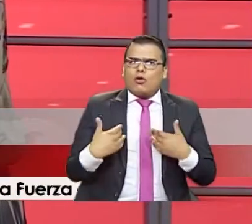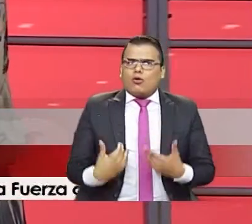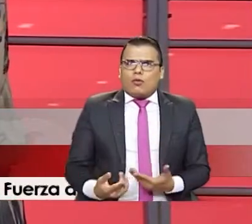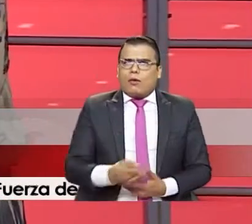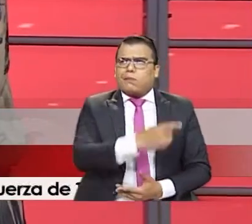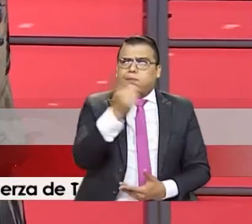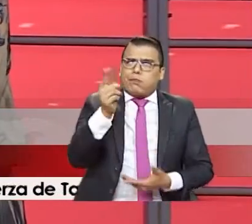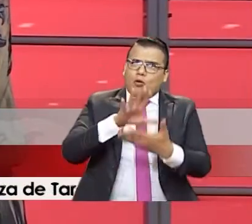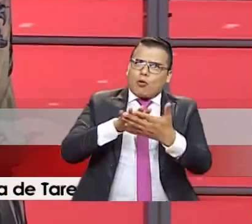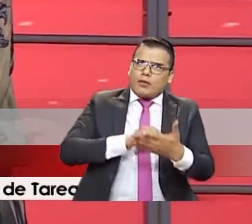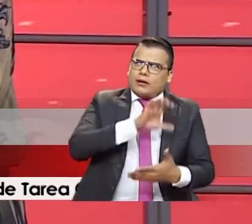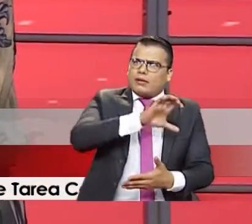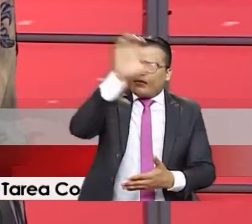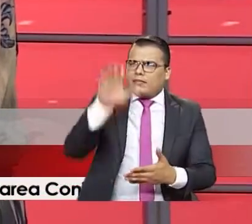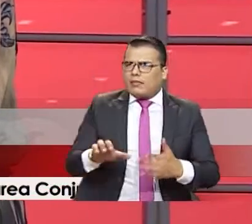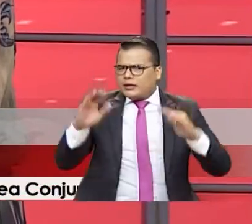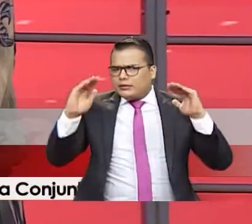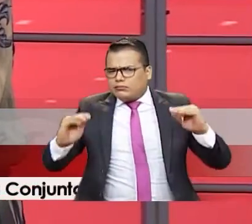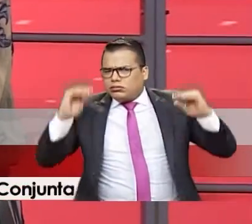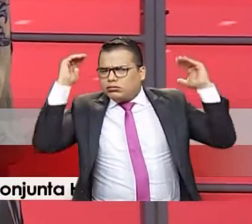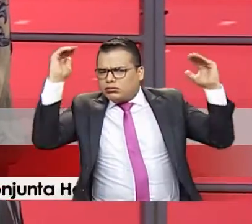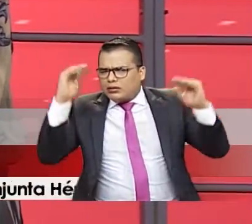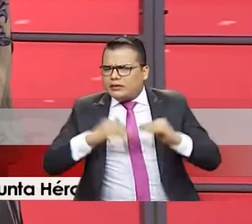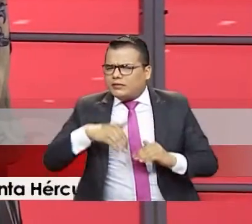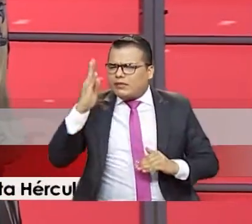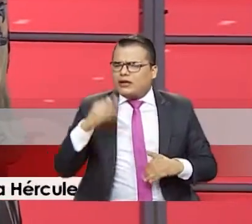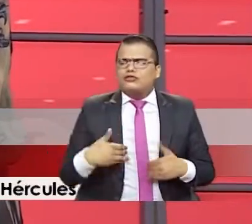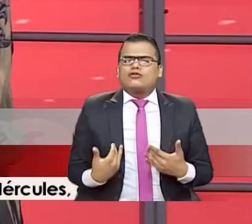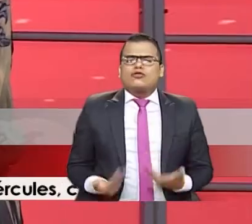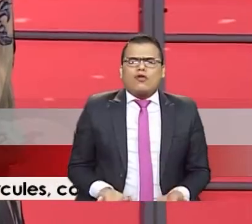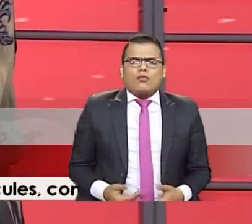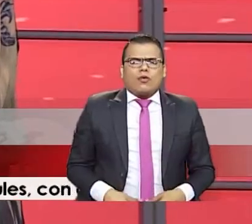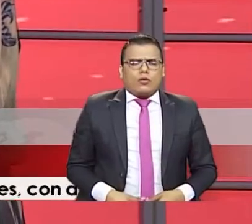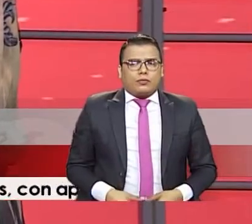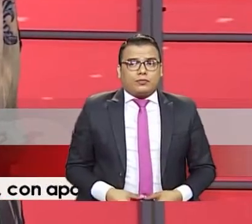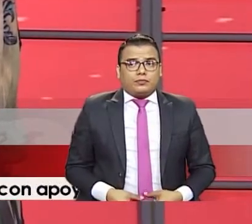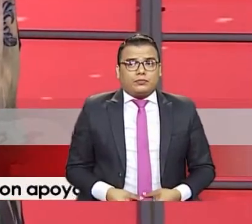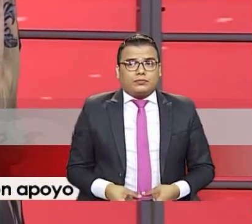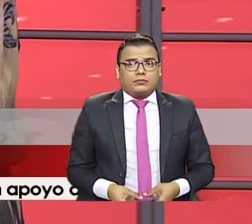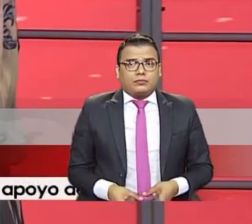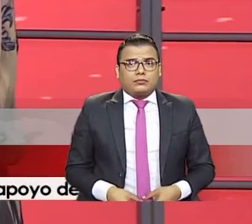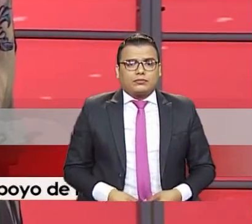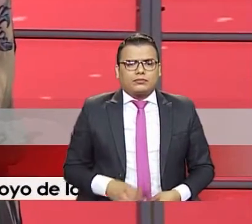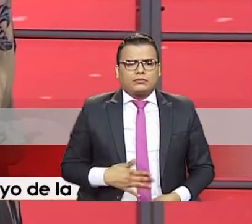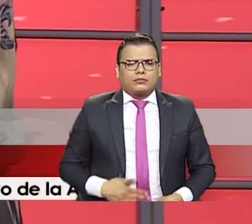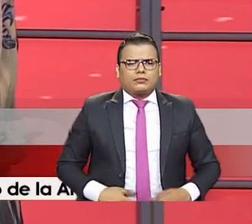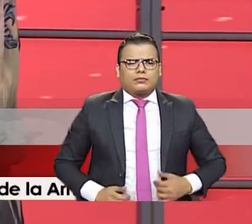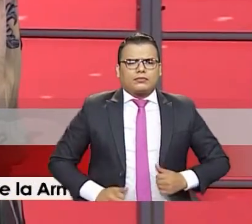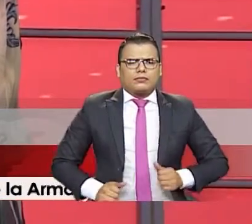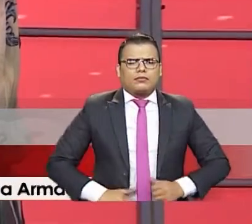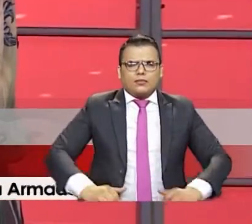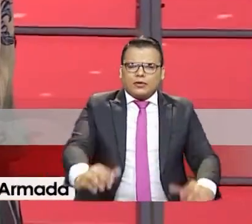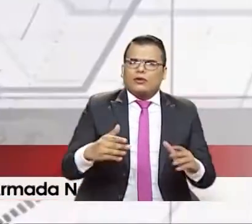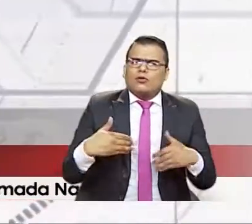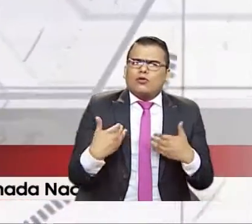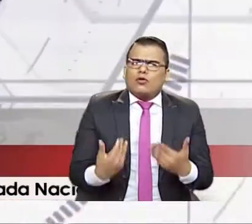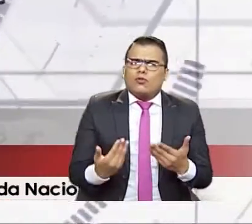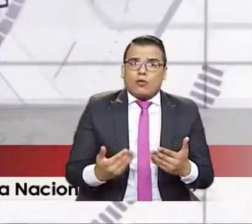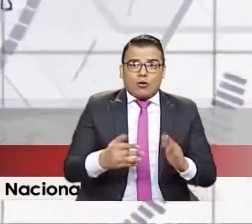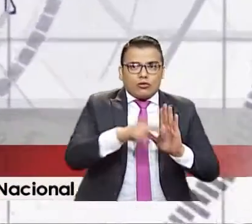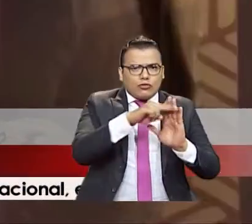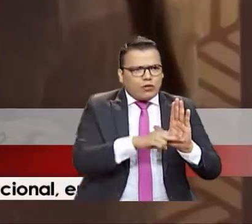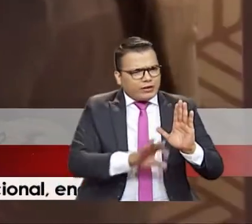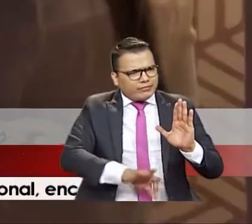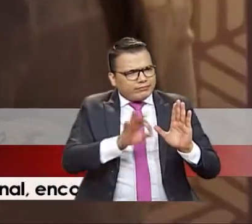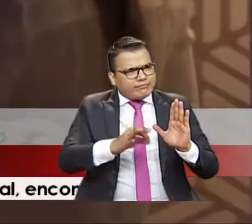cómo puede llegar a ese lugar debe ser uno de los que tienen las mejores instituciones en el sector y las mejores normas